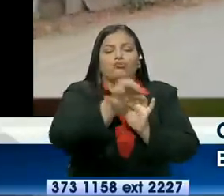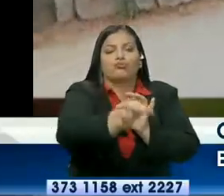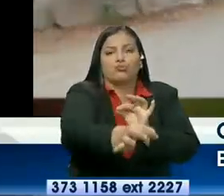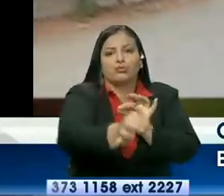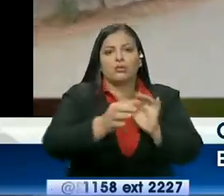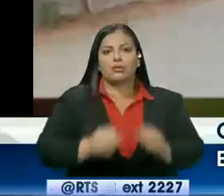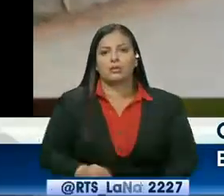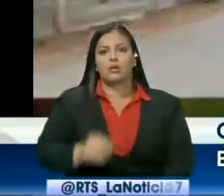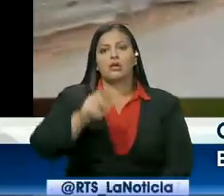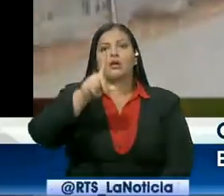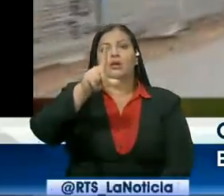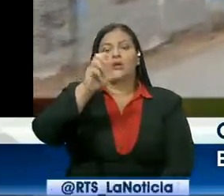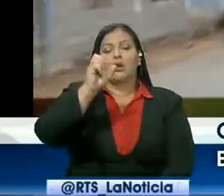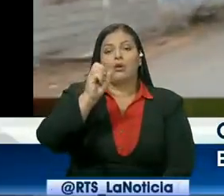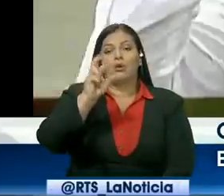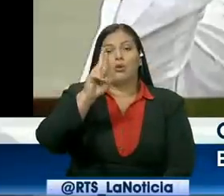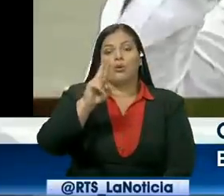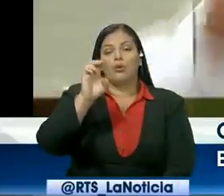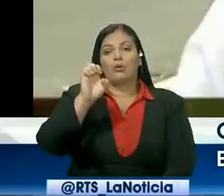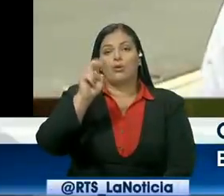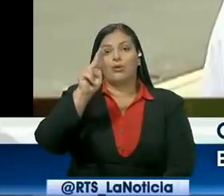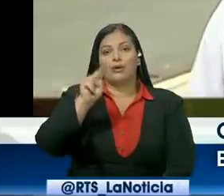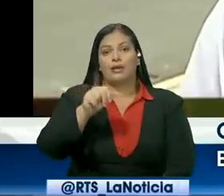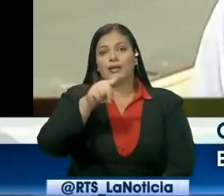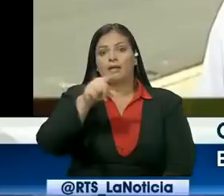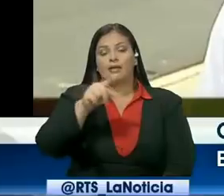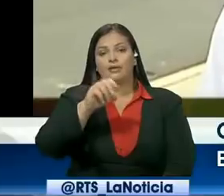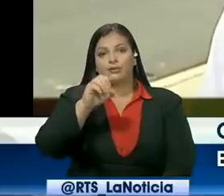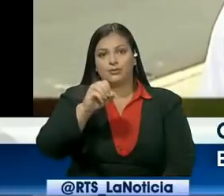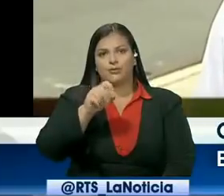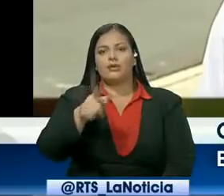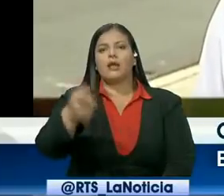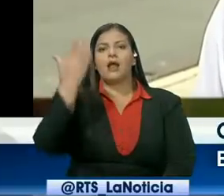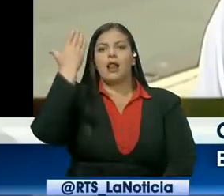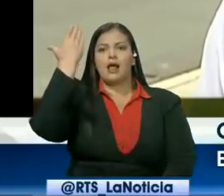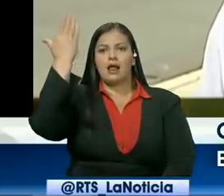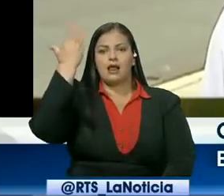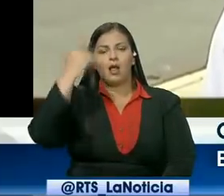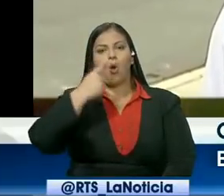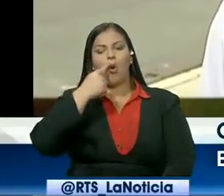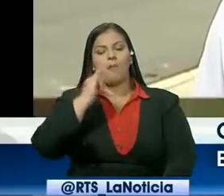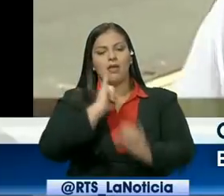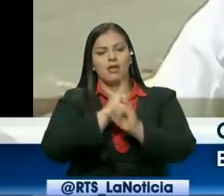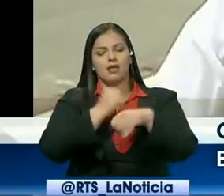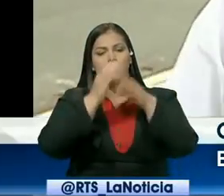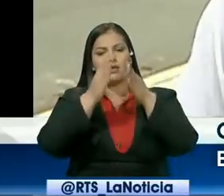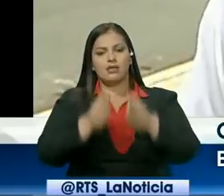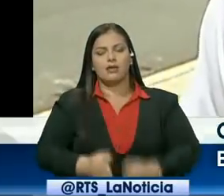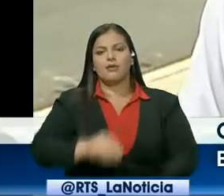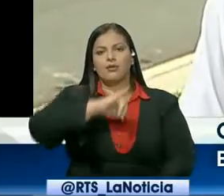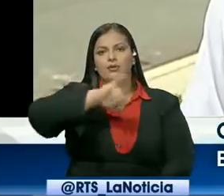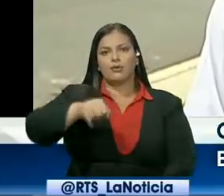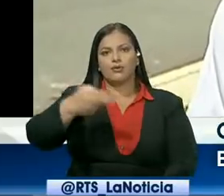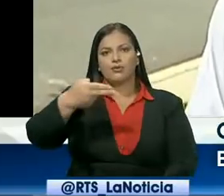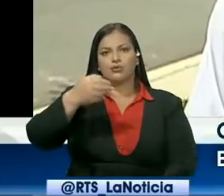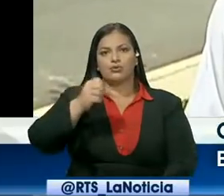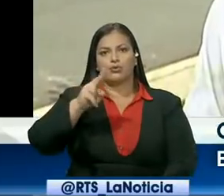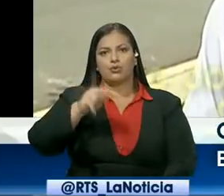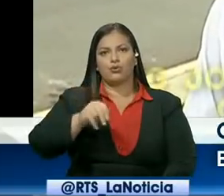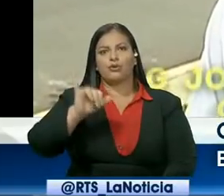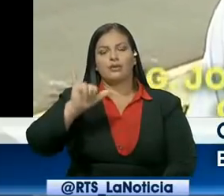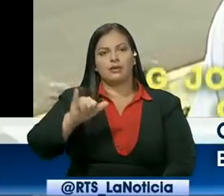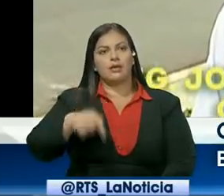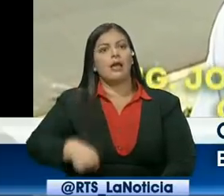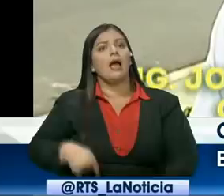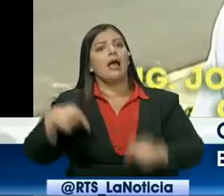Rural Lorenzo de Garaycoa. Su alcalde actual es el ingeniero Johnny Firmat. He vivido toda mi vida en mi